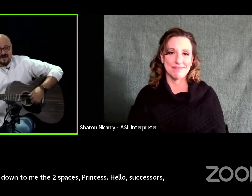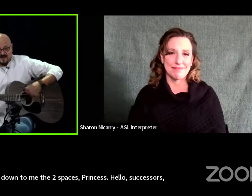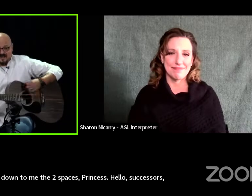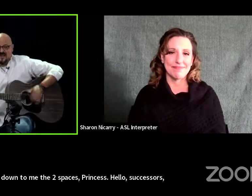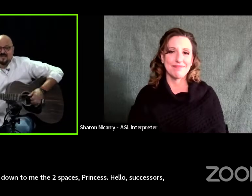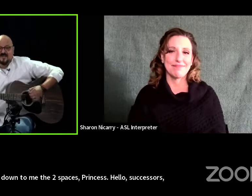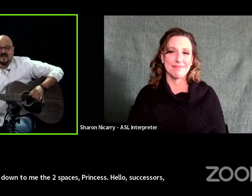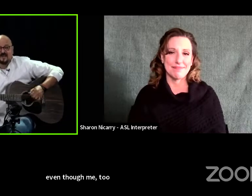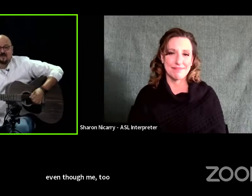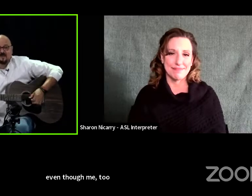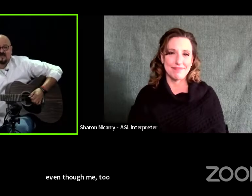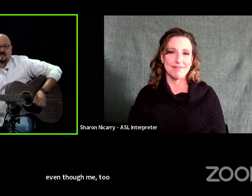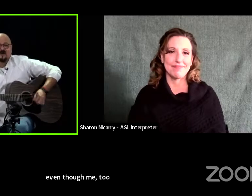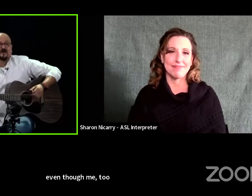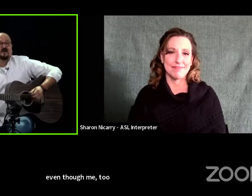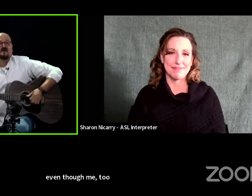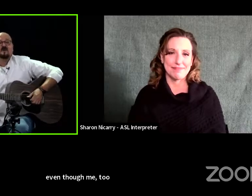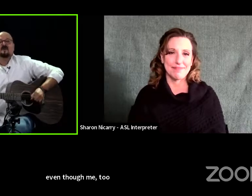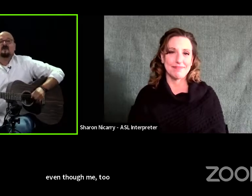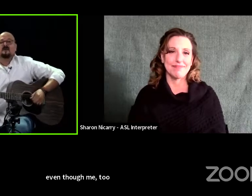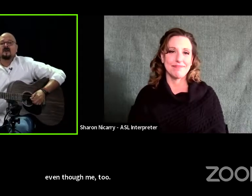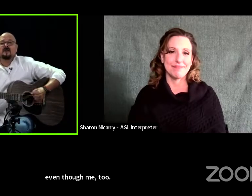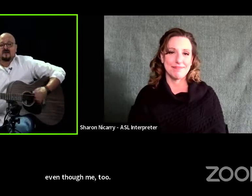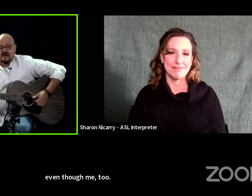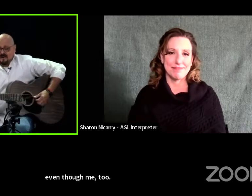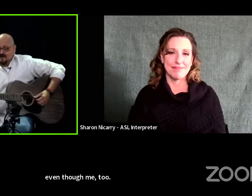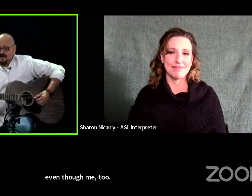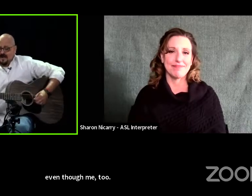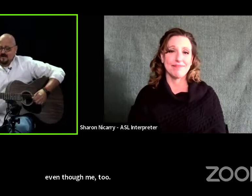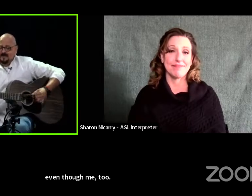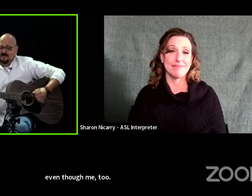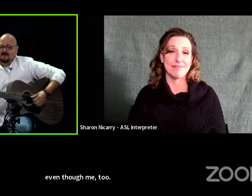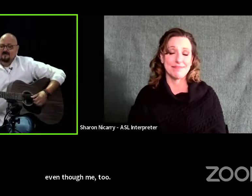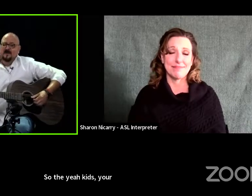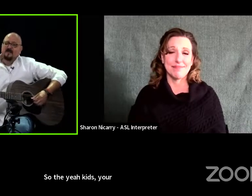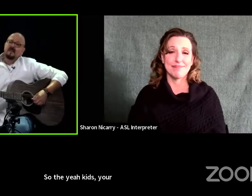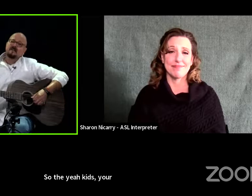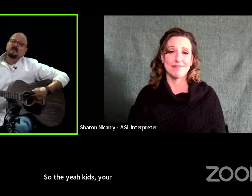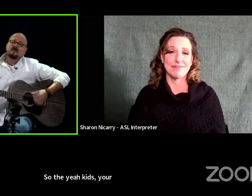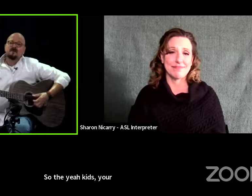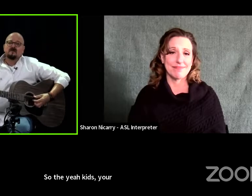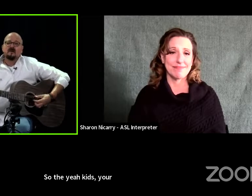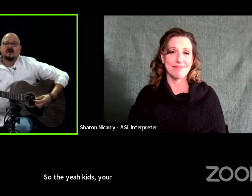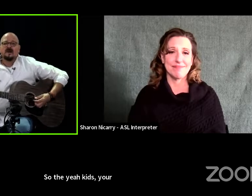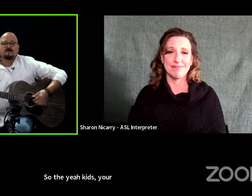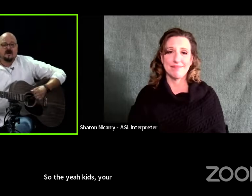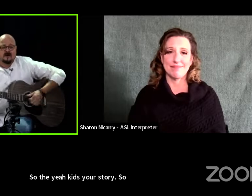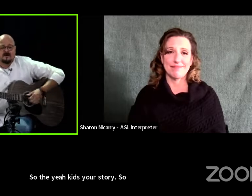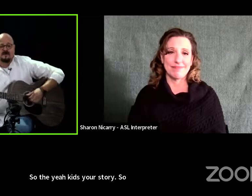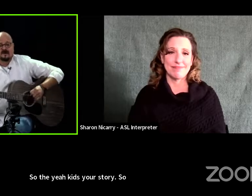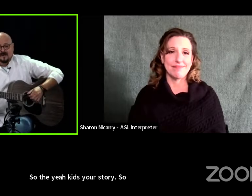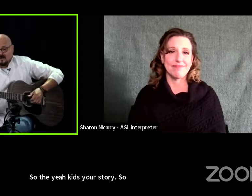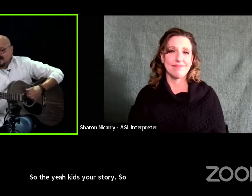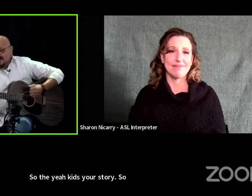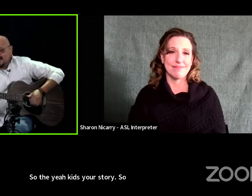sudor. Y es que yo estoy colgándome de tu cuerpo,